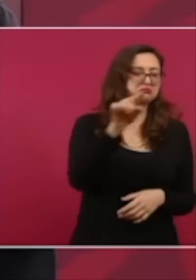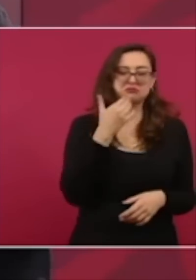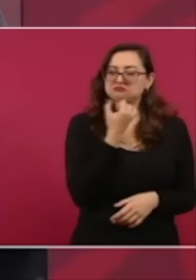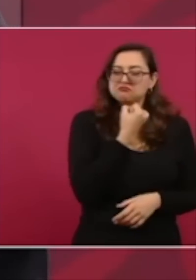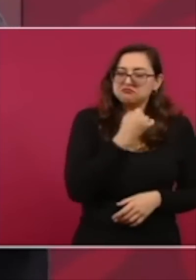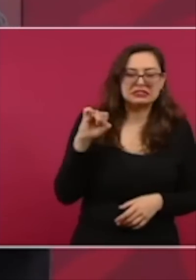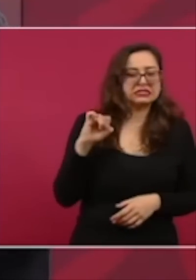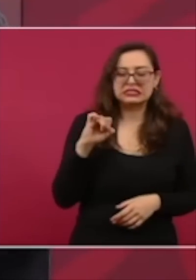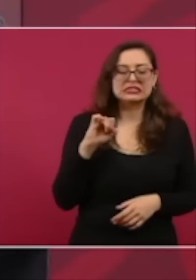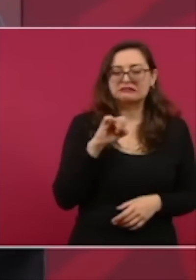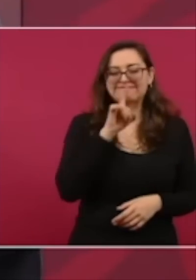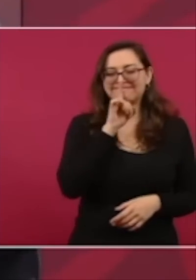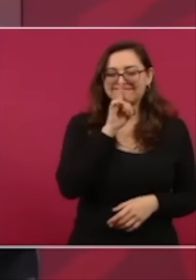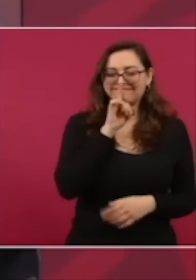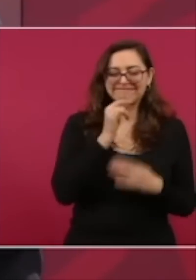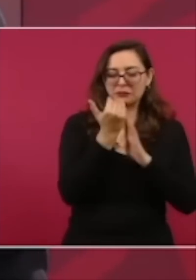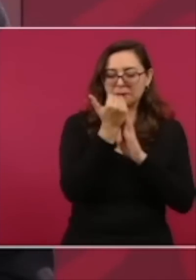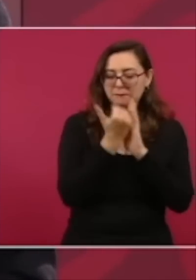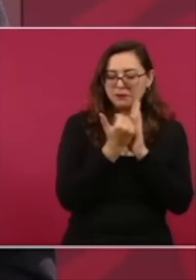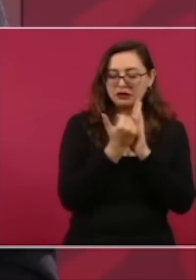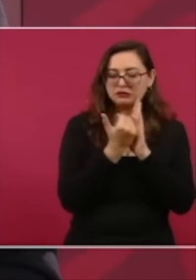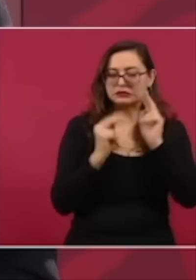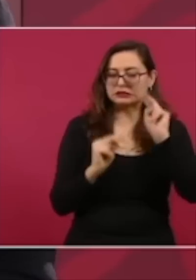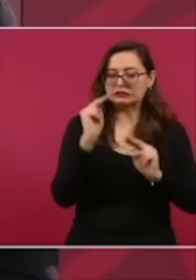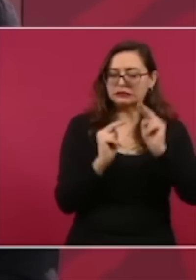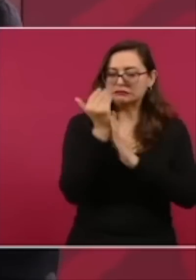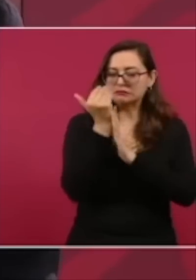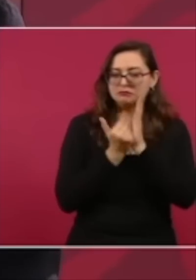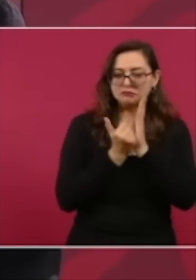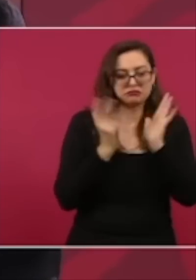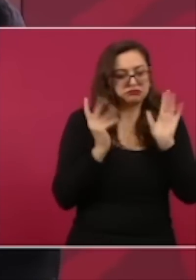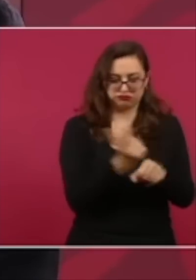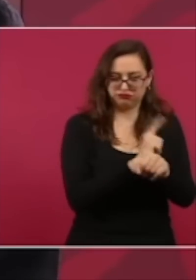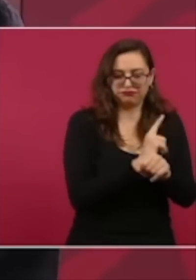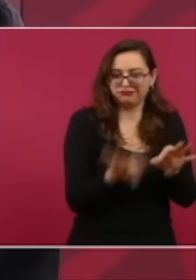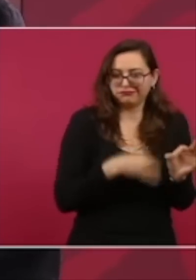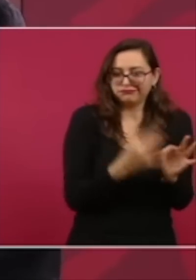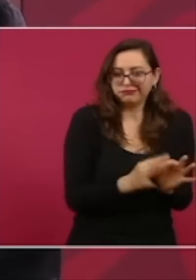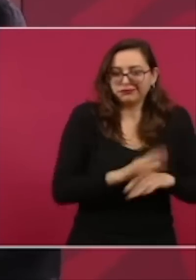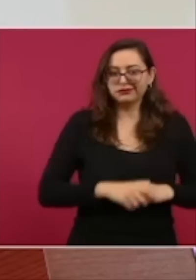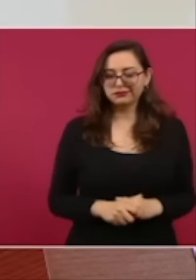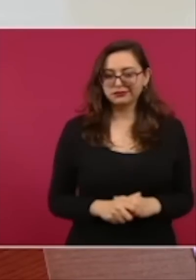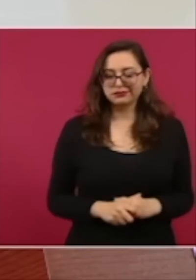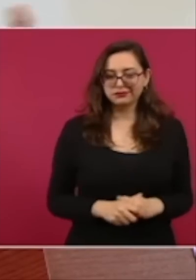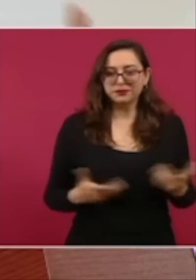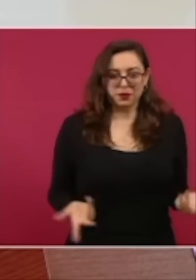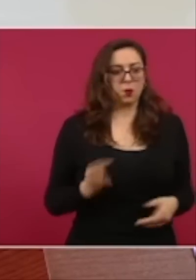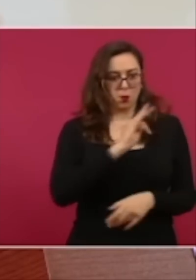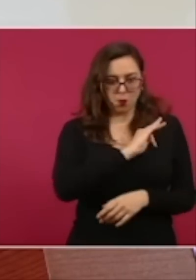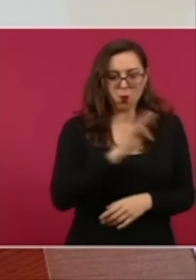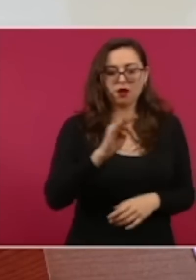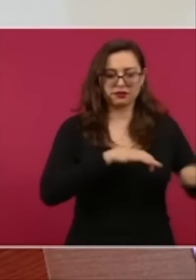tener nivel, termina su carrera deportiva. Tienen